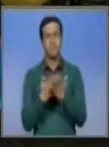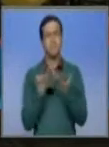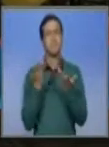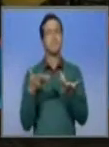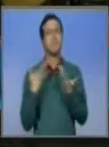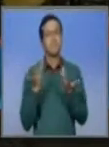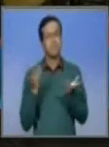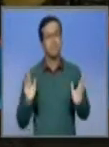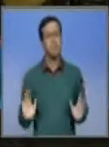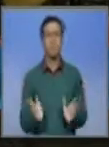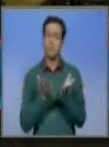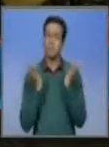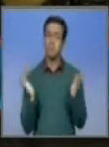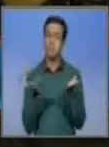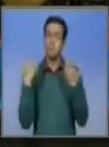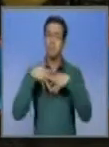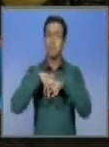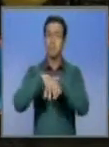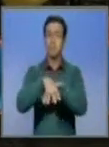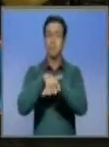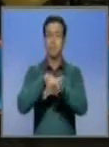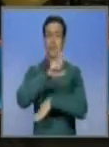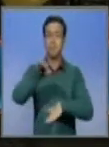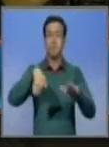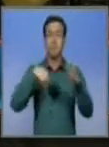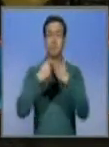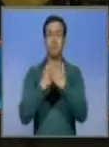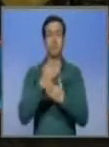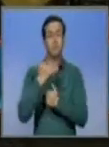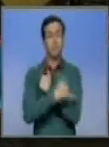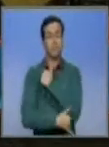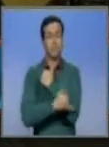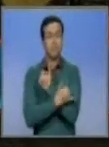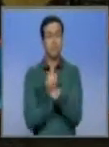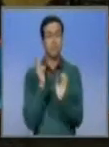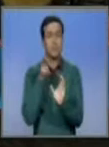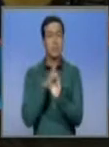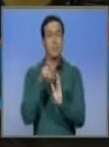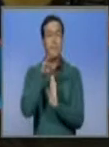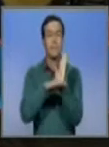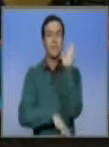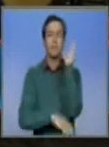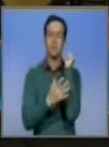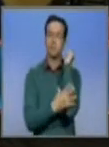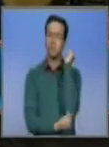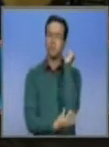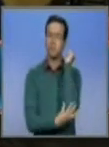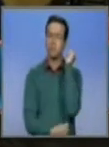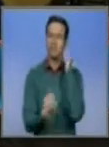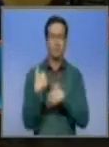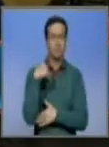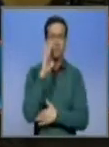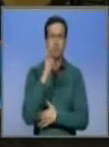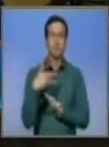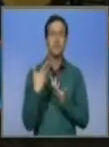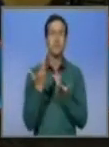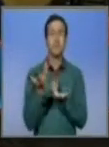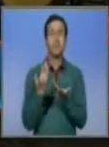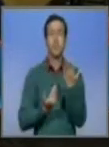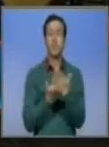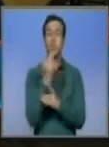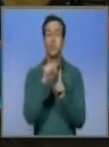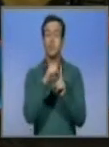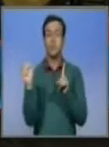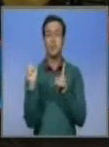de promover la integración, la unión de todos los países miembros para así reducir la pobreza, también desarrollar un nuevo sistema